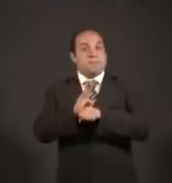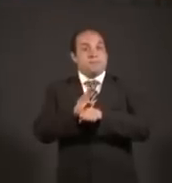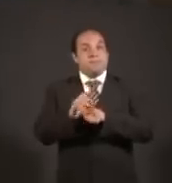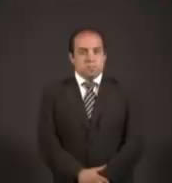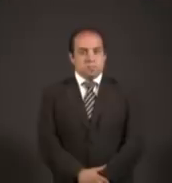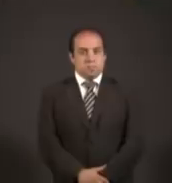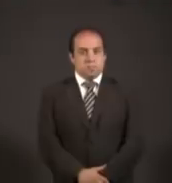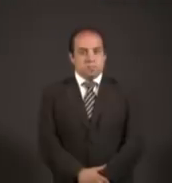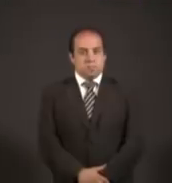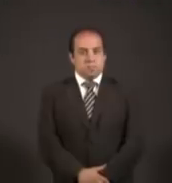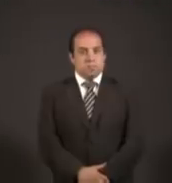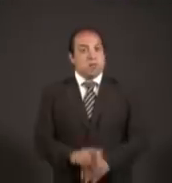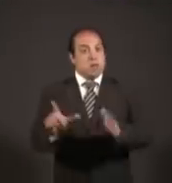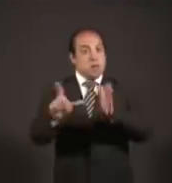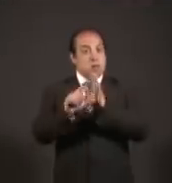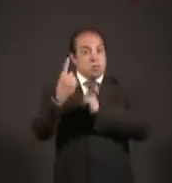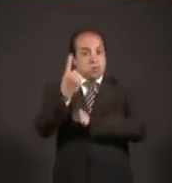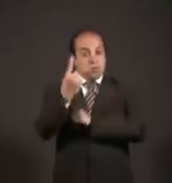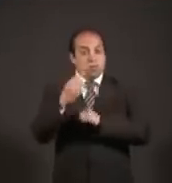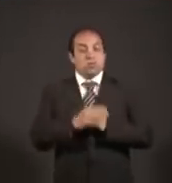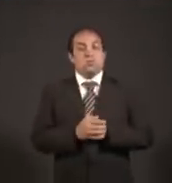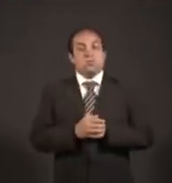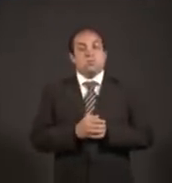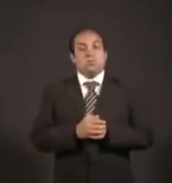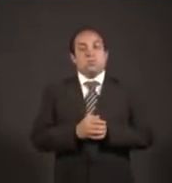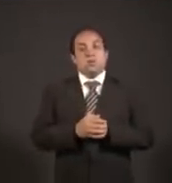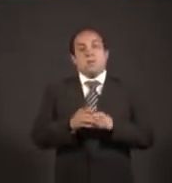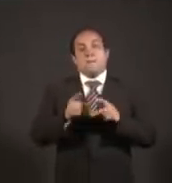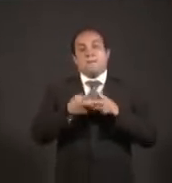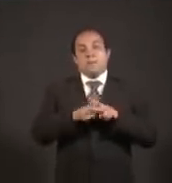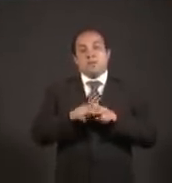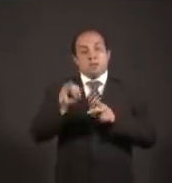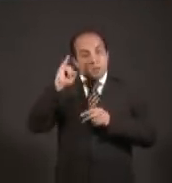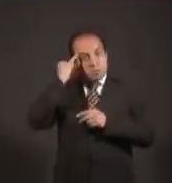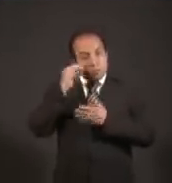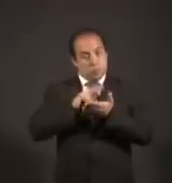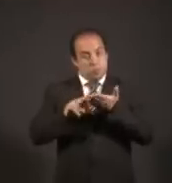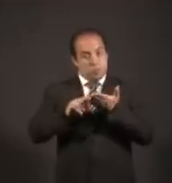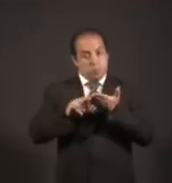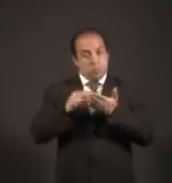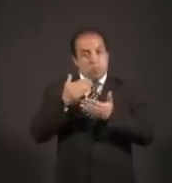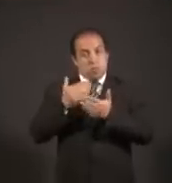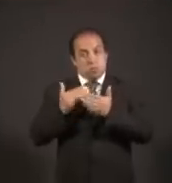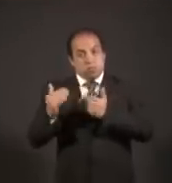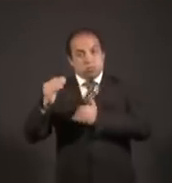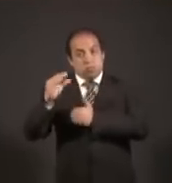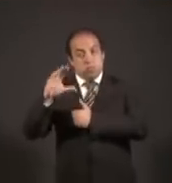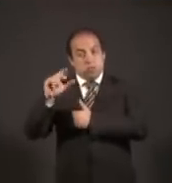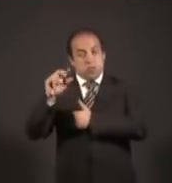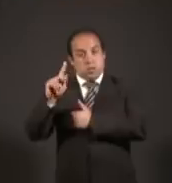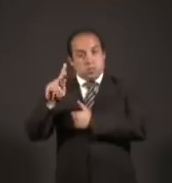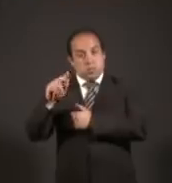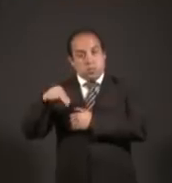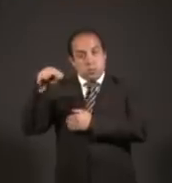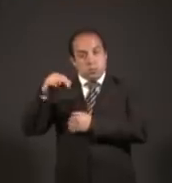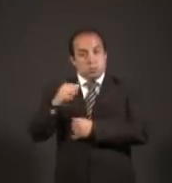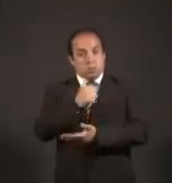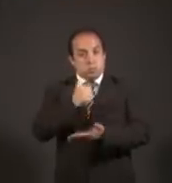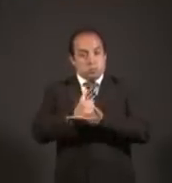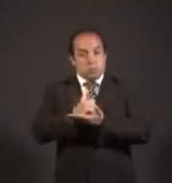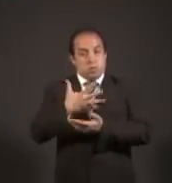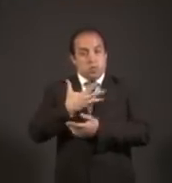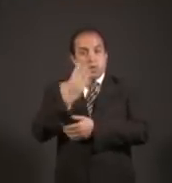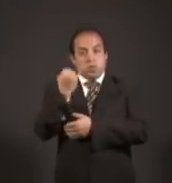cablebús. La línea 1, que correrá de Indios Verdes a Cuautepec, al norte de la capital, tiene